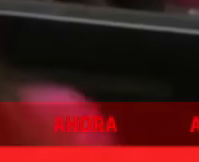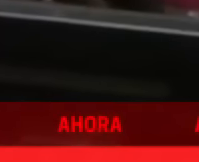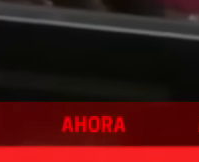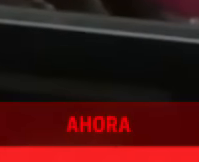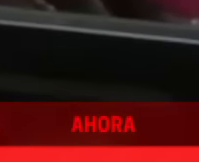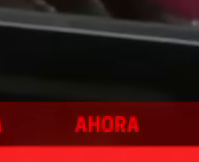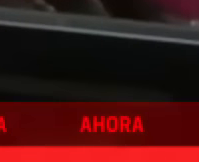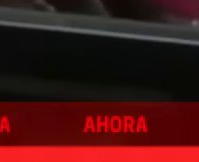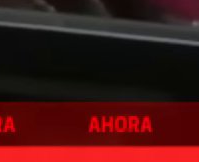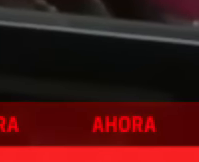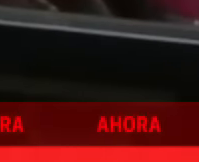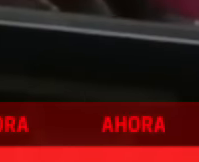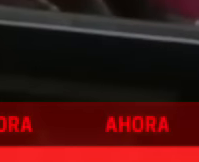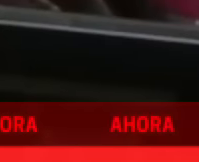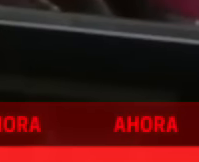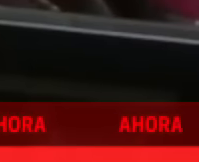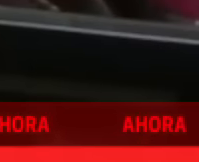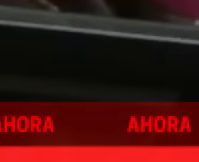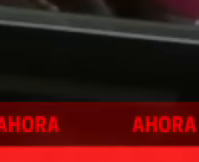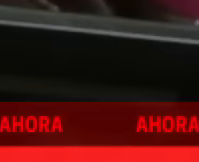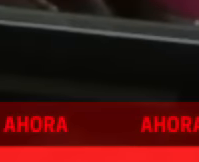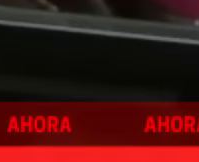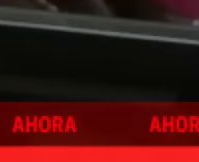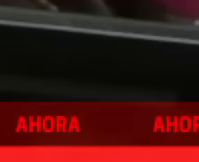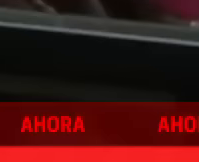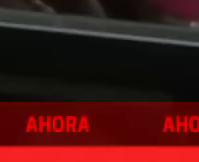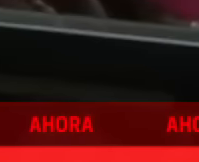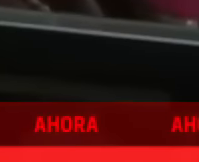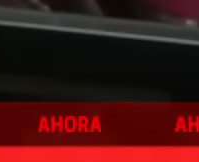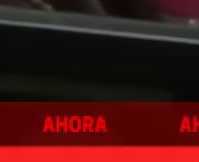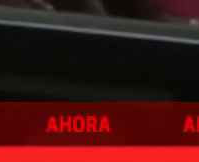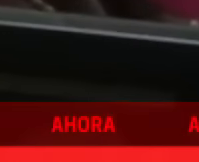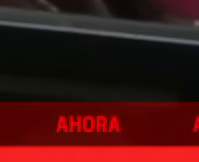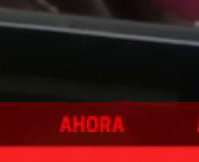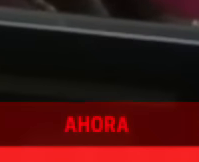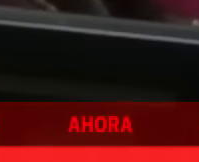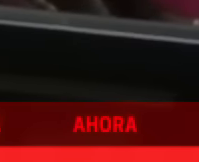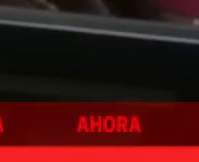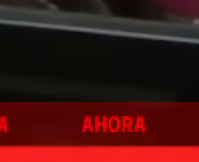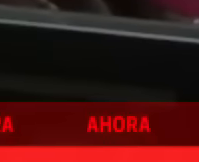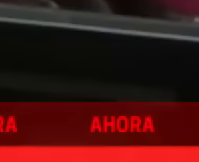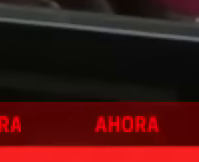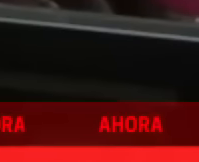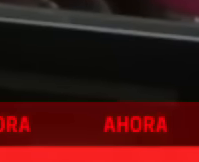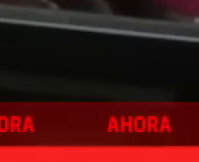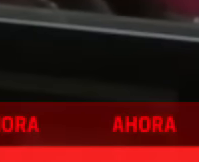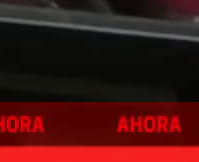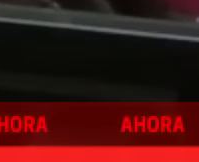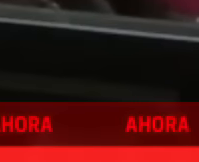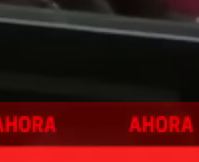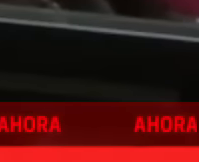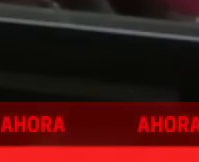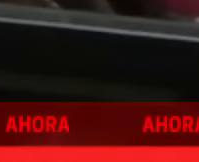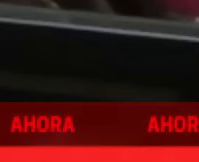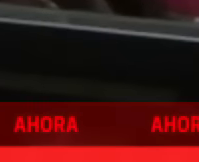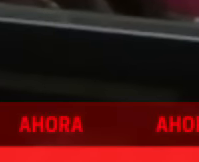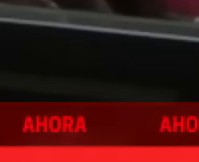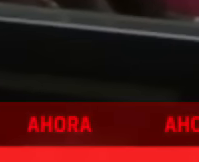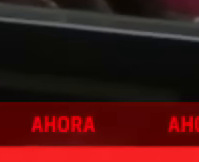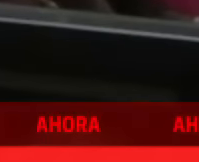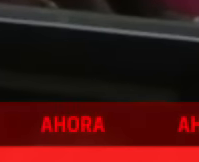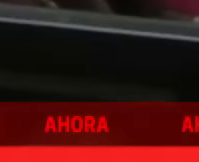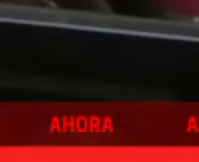como presidenta de esta Cámara. Y ni le cuento la violación del secretario parlamentario de esta Cámara. Ningún senador puede